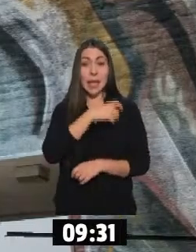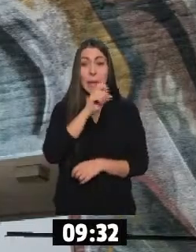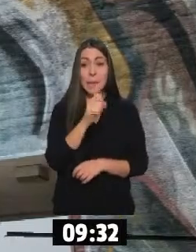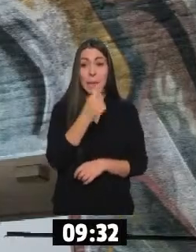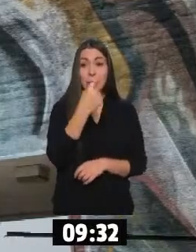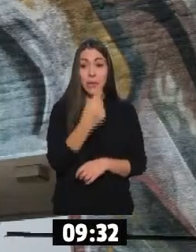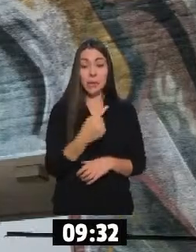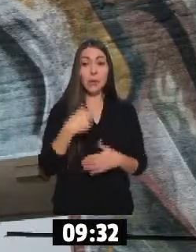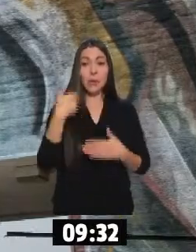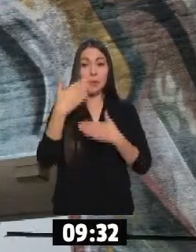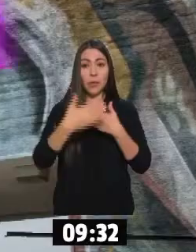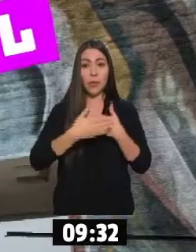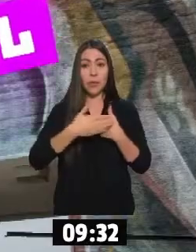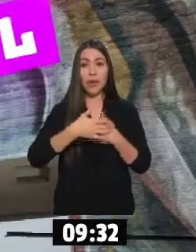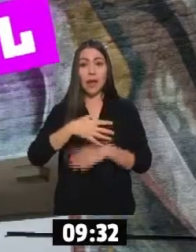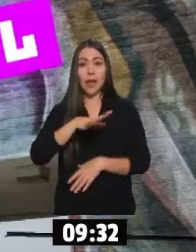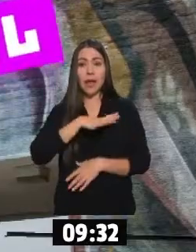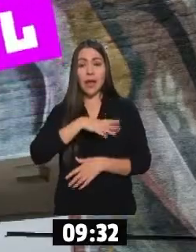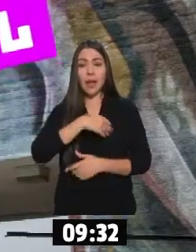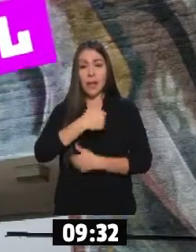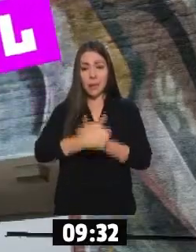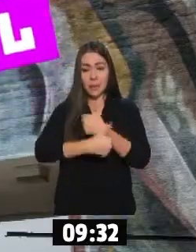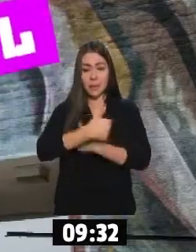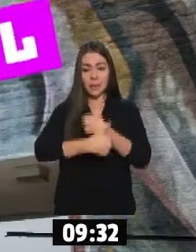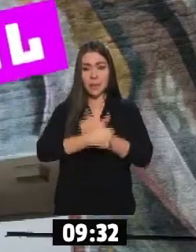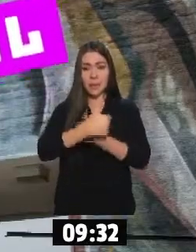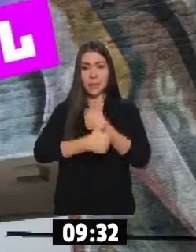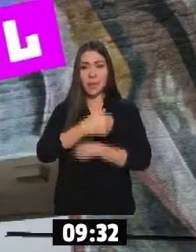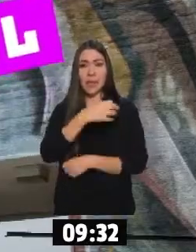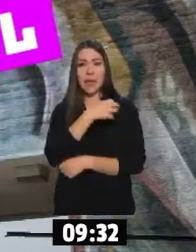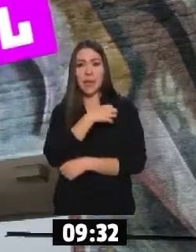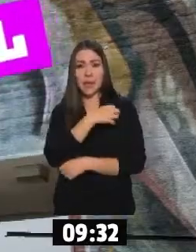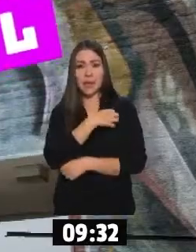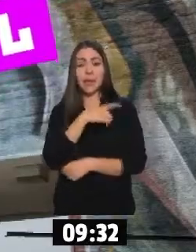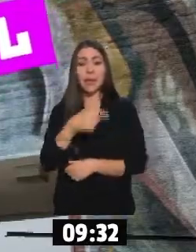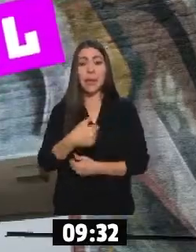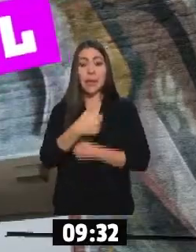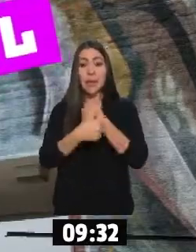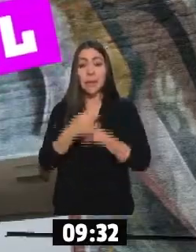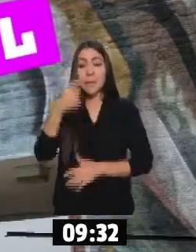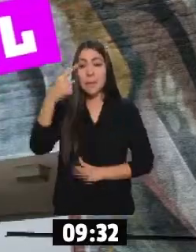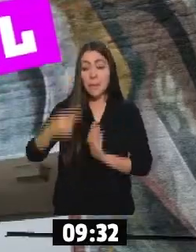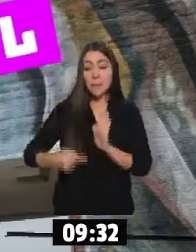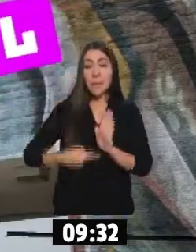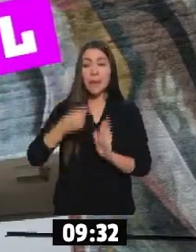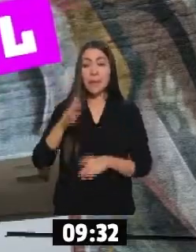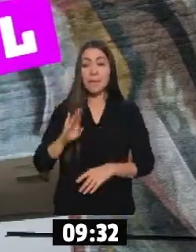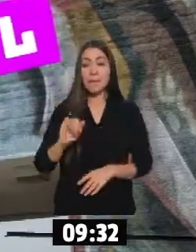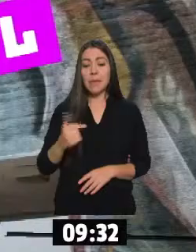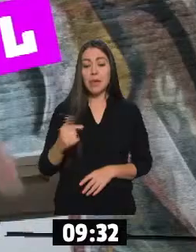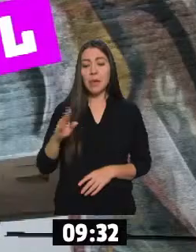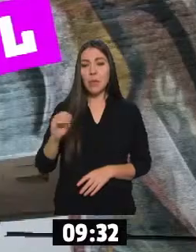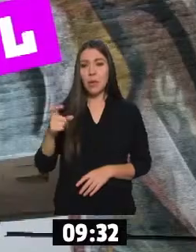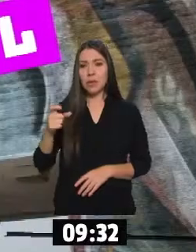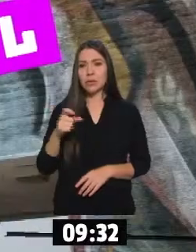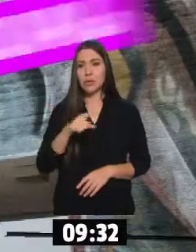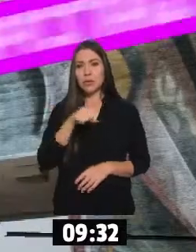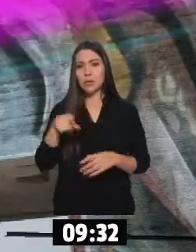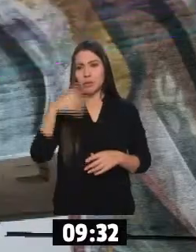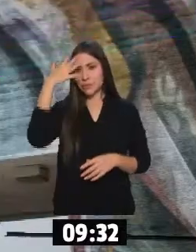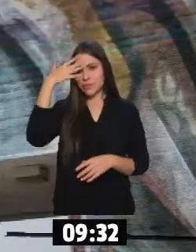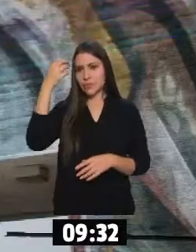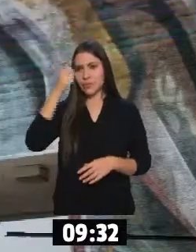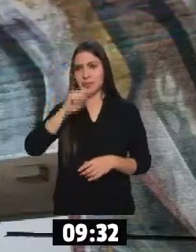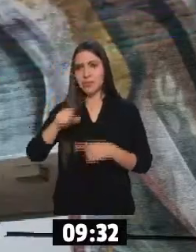¿qué? Vamos a tener Batalla Capital, el primer concurso de beatbox en la tele en donde veremos talentos tales